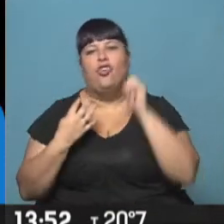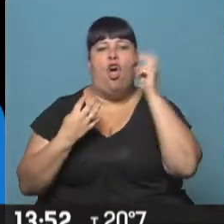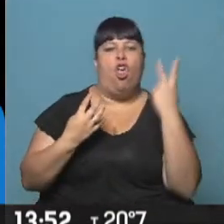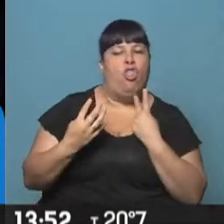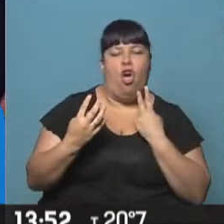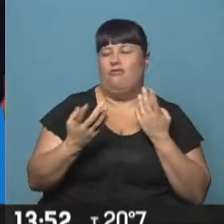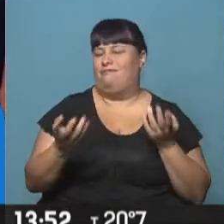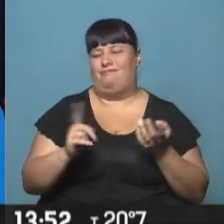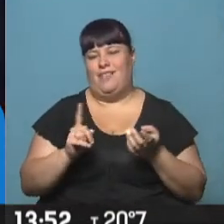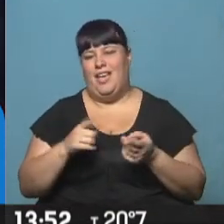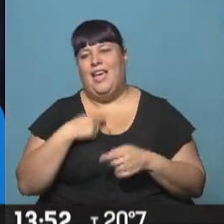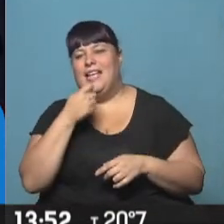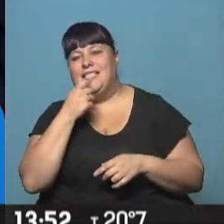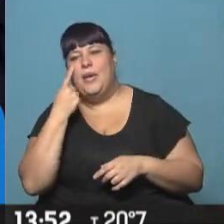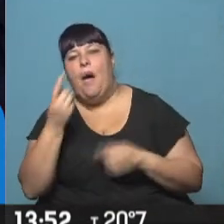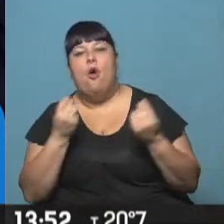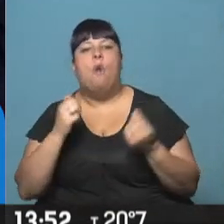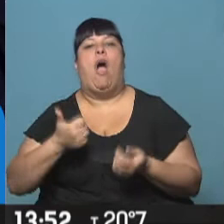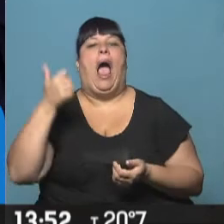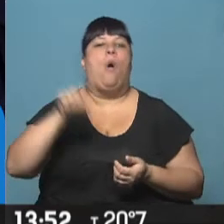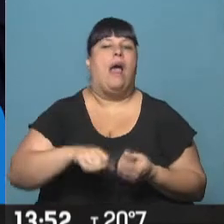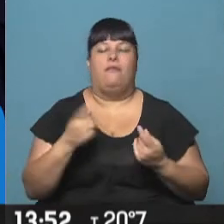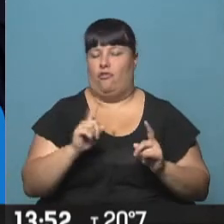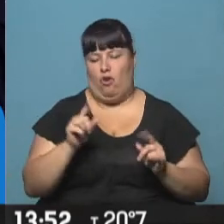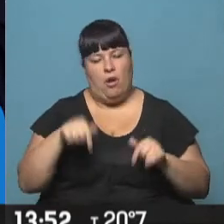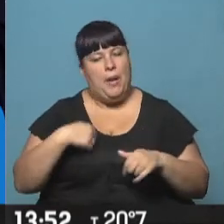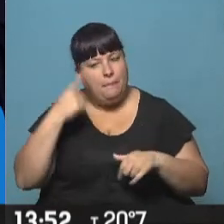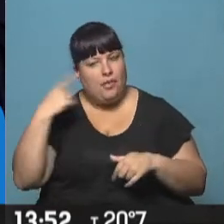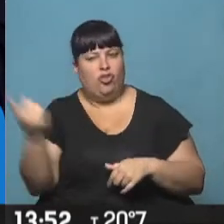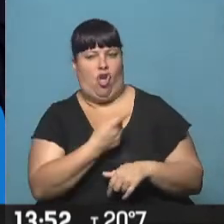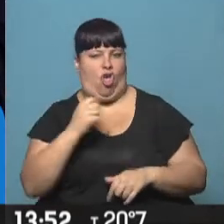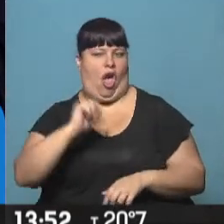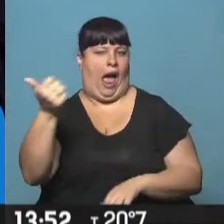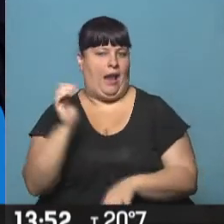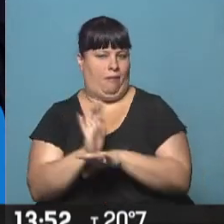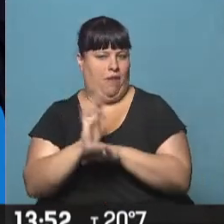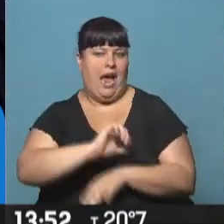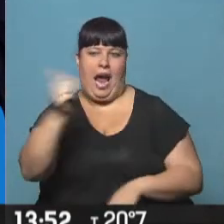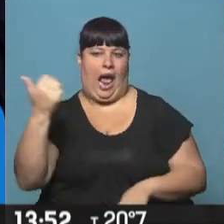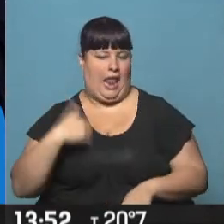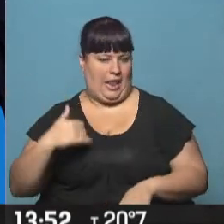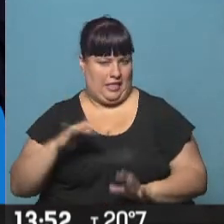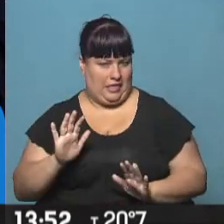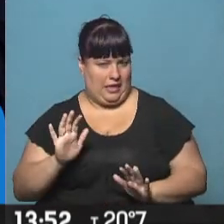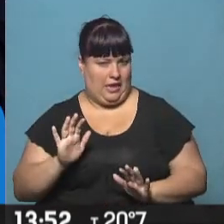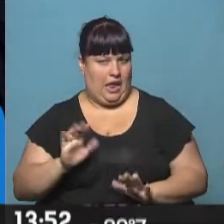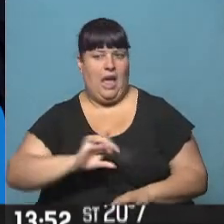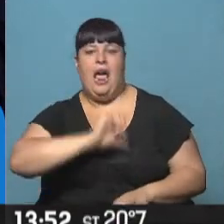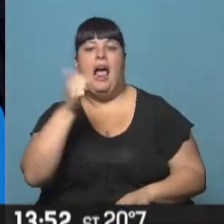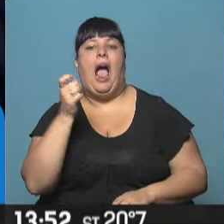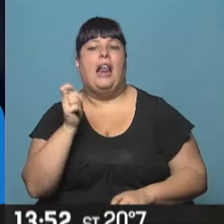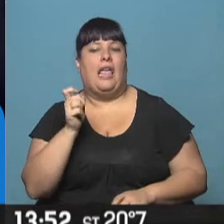2 y donde viendo qué íbamos a ganar y qué íbamos a ceder. Acá pensamos que ganamos todos, que gana el país y que